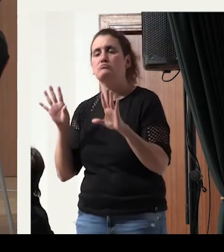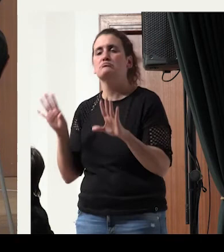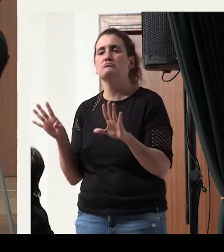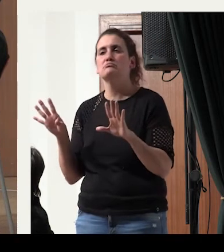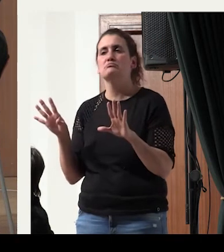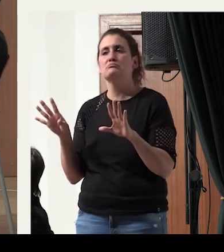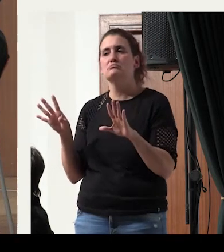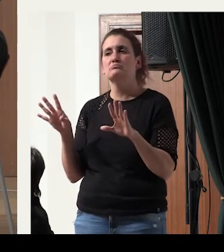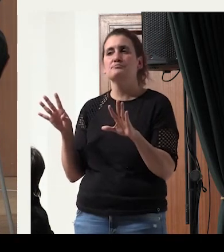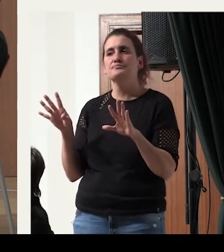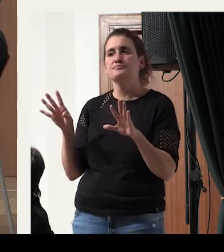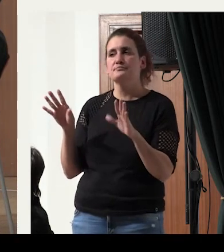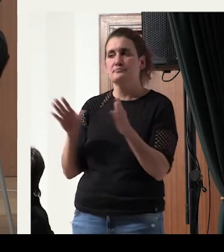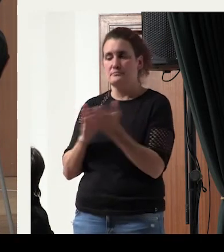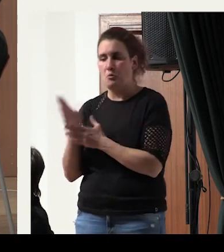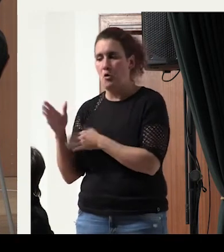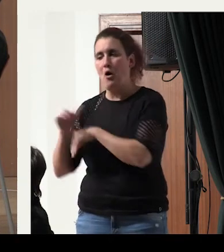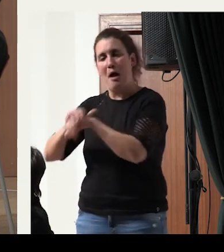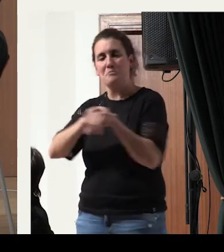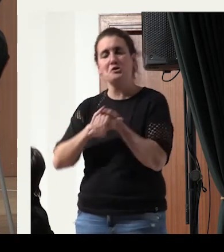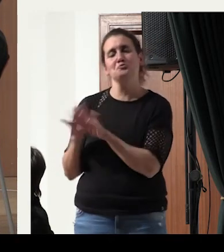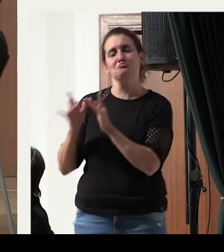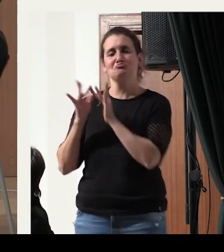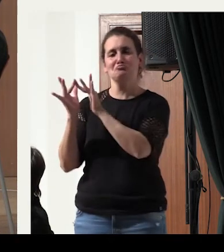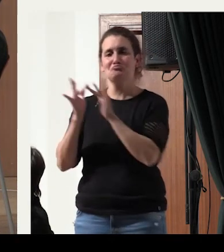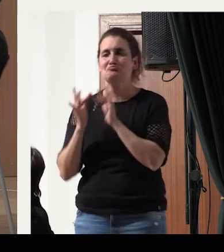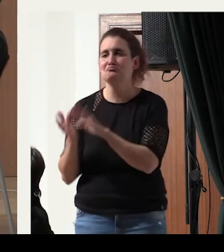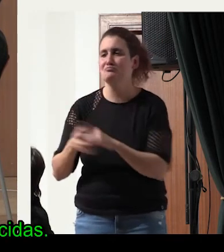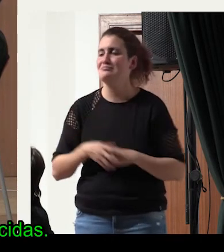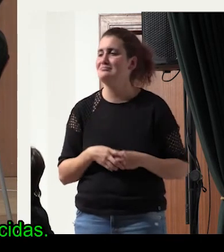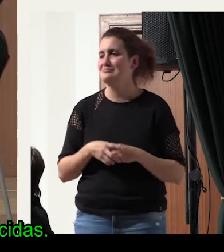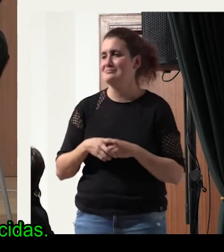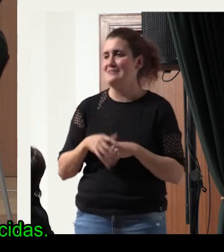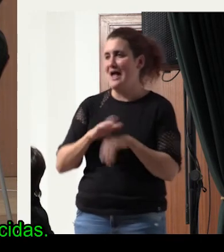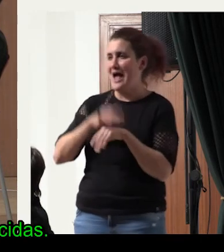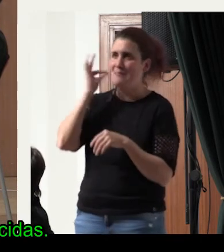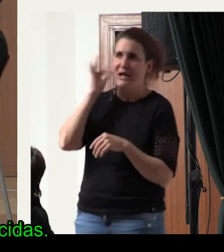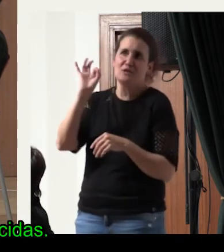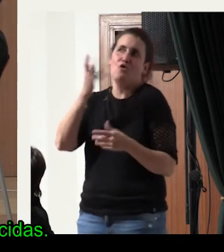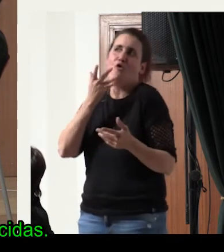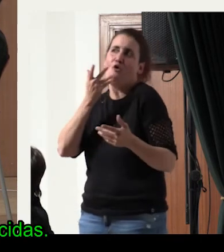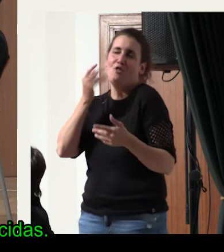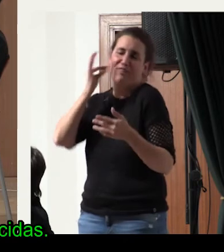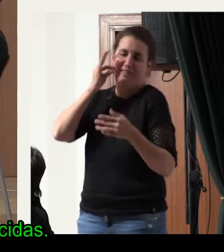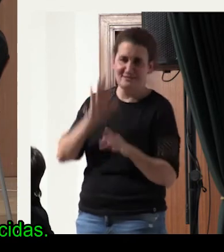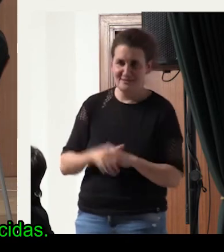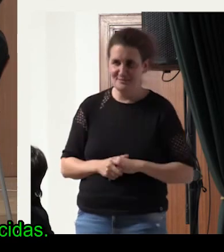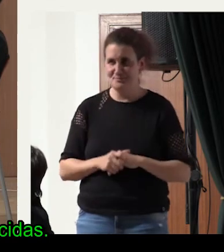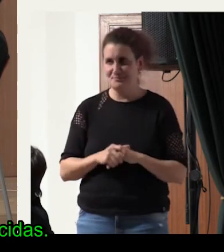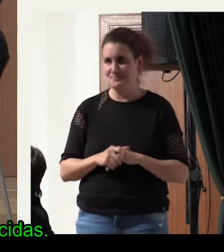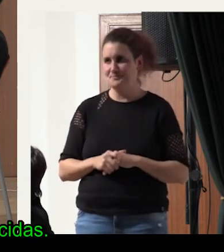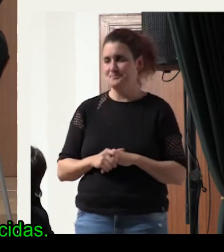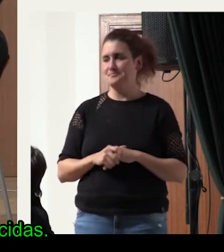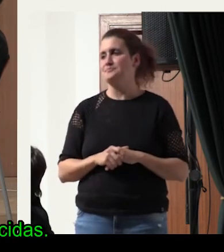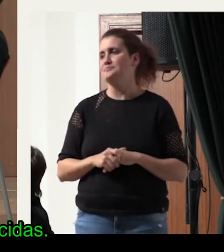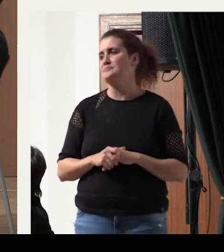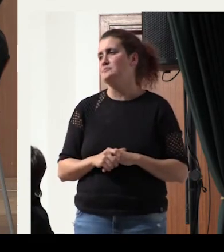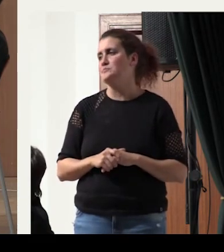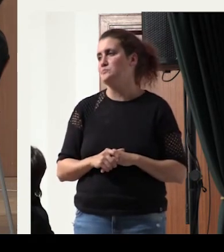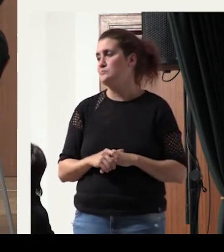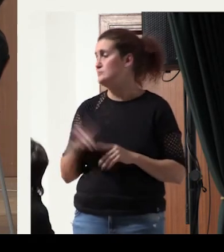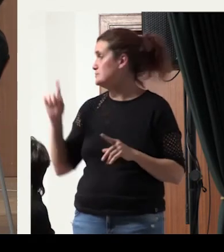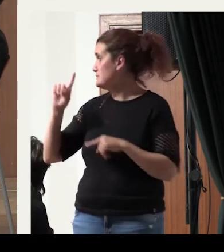pero al mismo tiempo estar, ¿no?, entre colegas o entre amigas o por lo menos conocidas, bien conocidas,